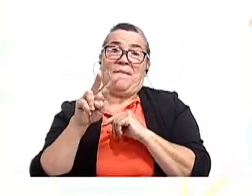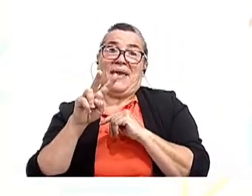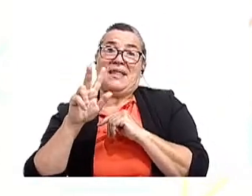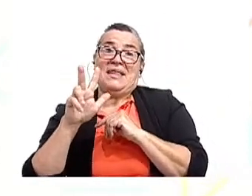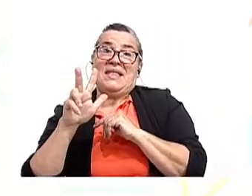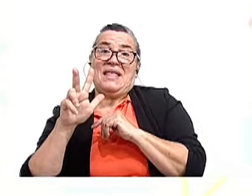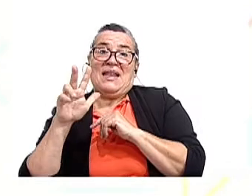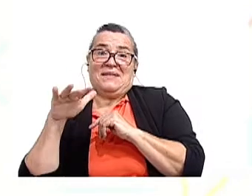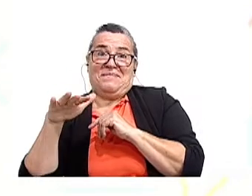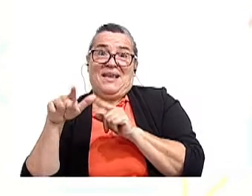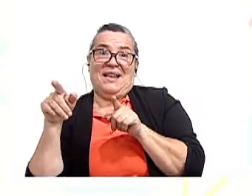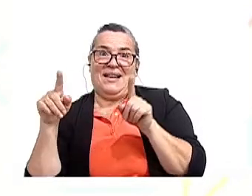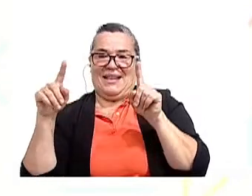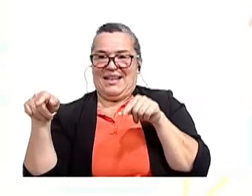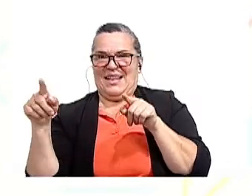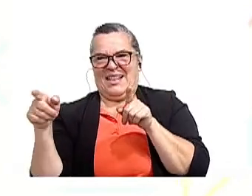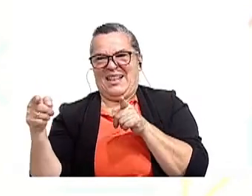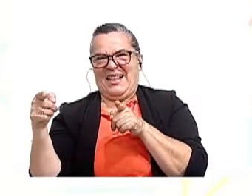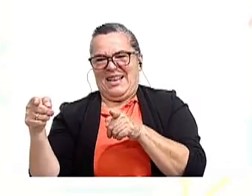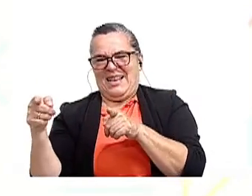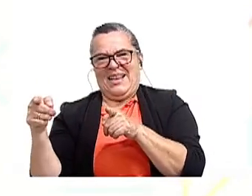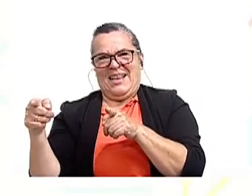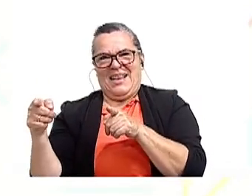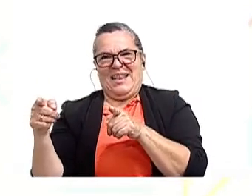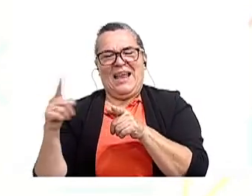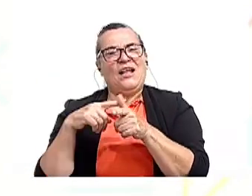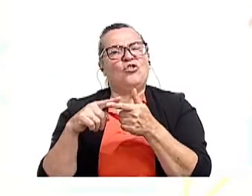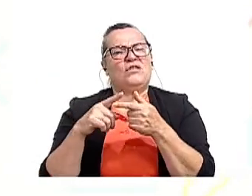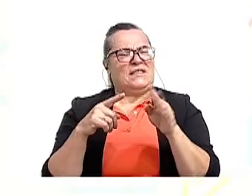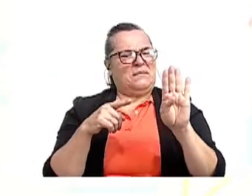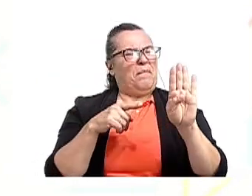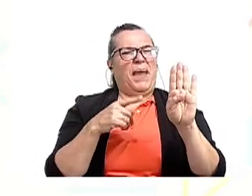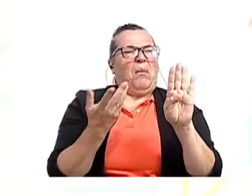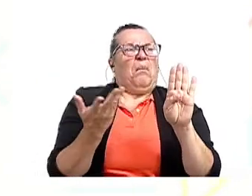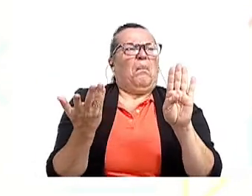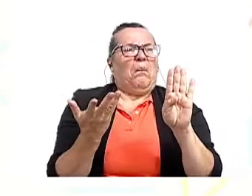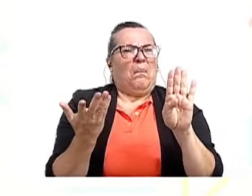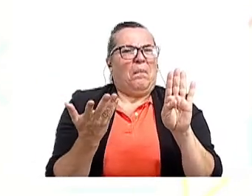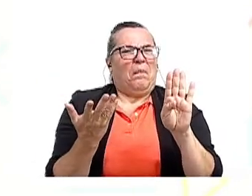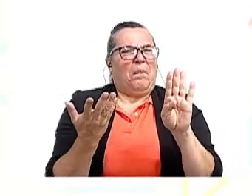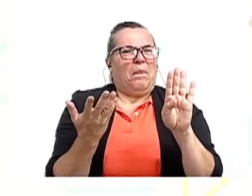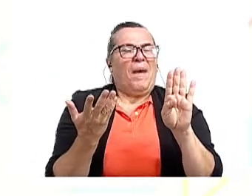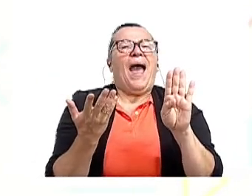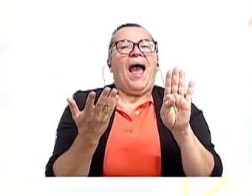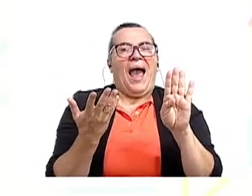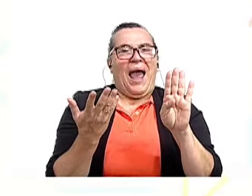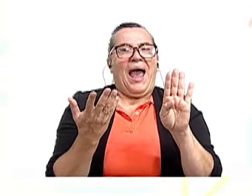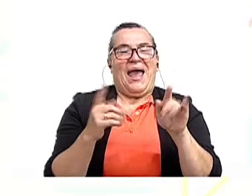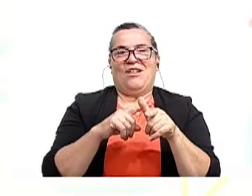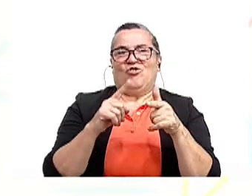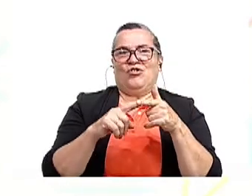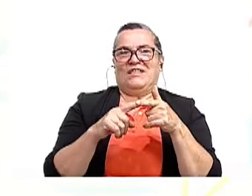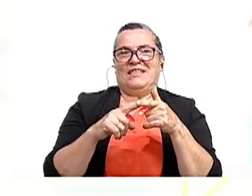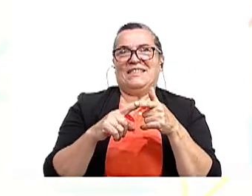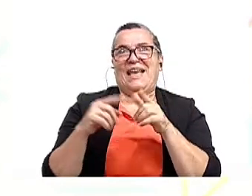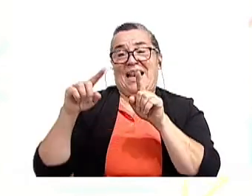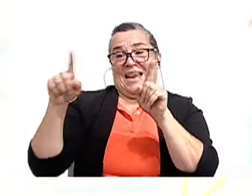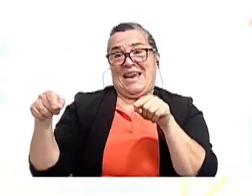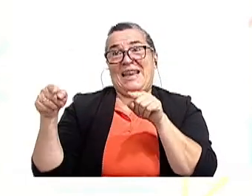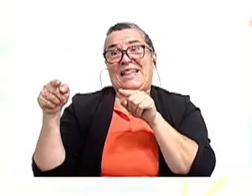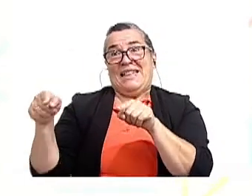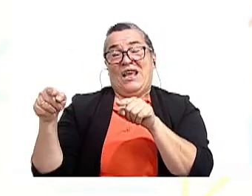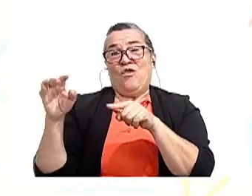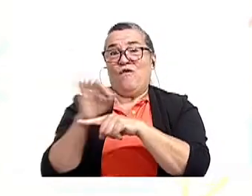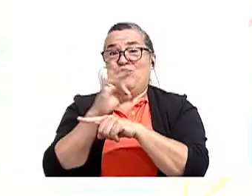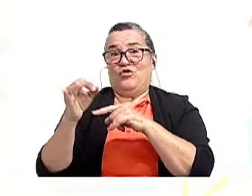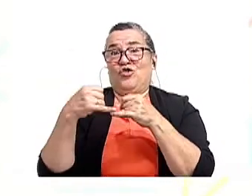10,23.000. ¿Y cómo averiguamos el valor de B? Pues utilizamos el criterio de la función lineal. Observemos,